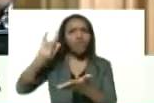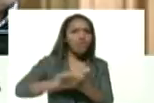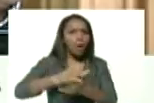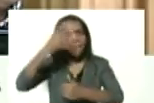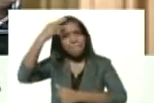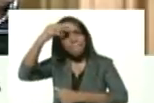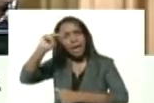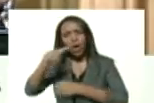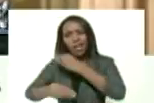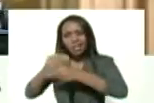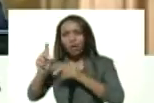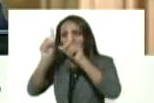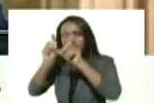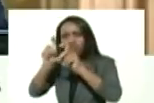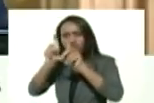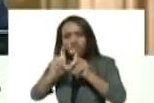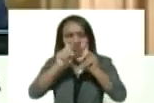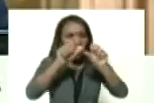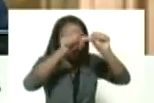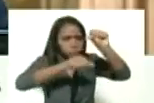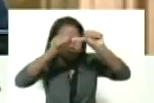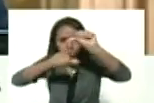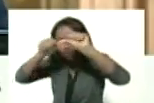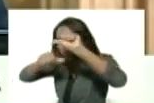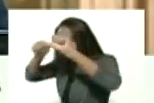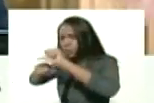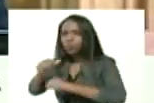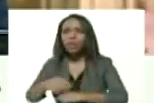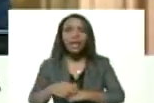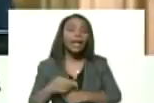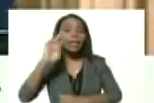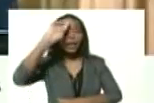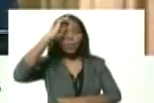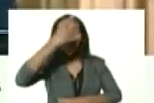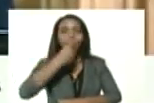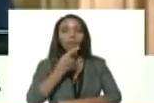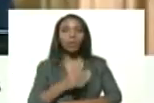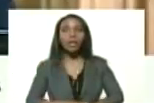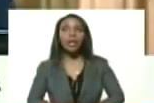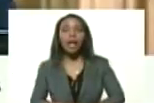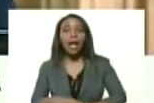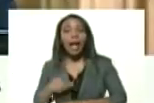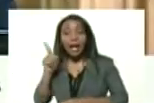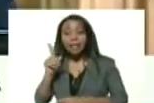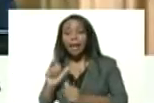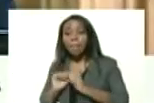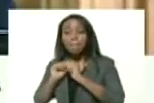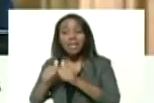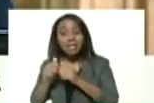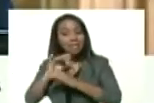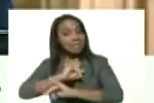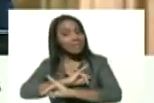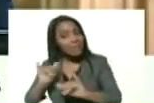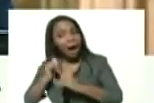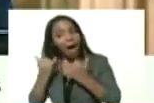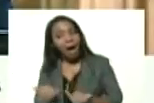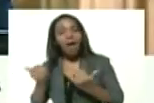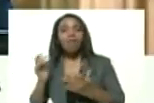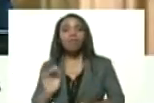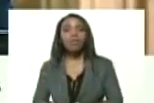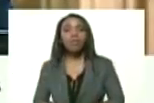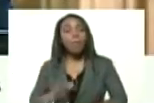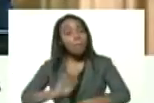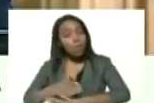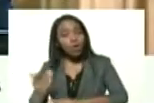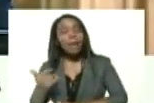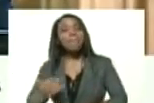mexico y de república dominicana hay que entrarle porque es muy